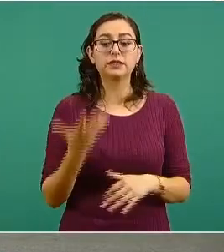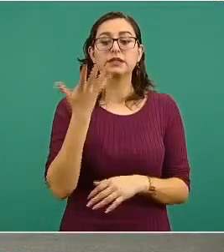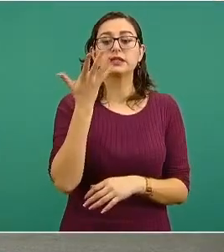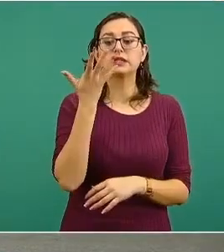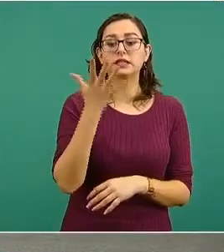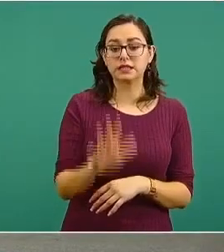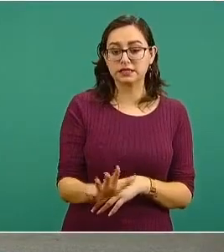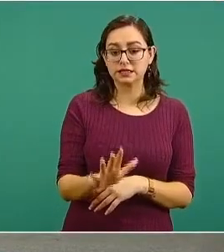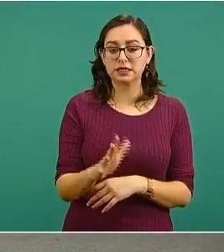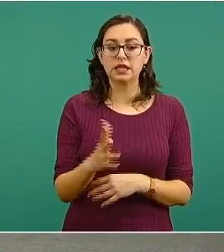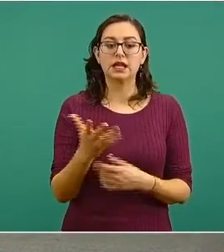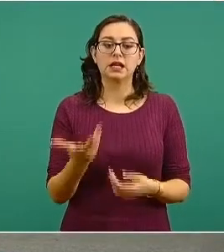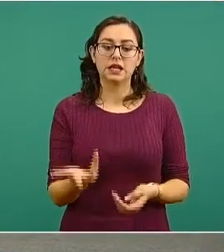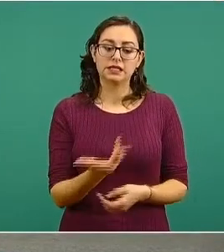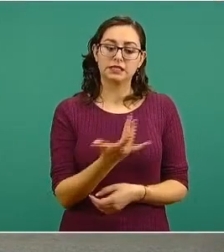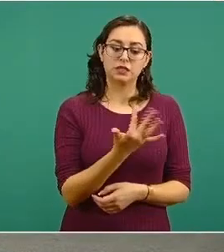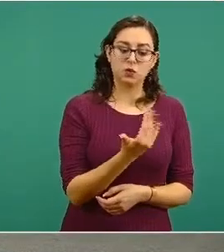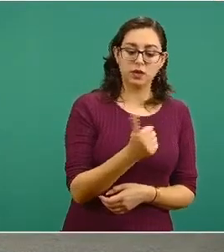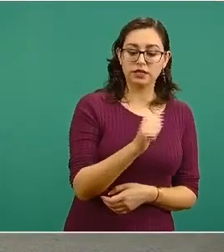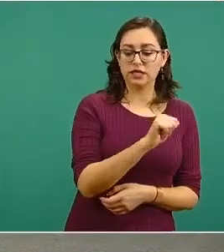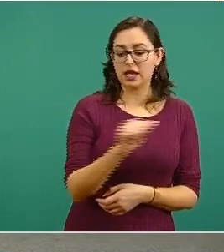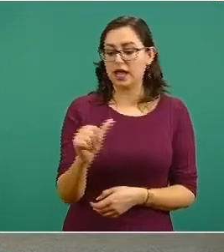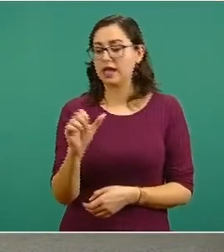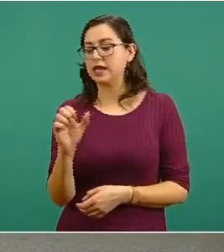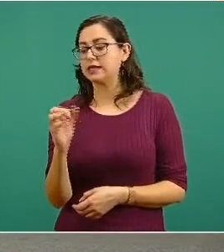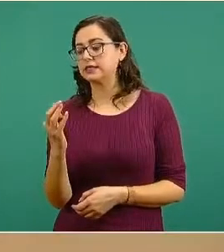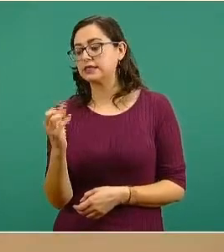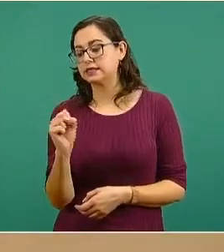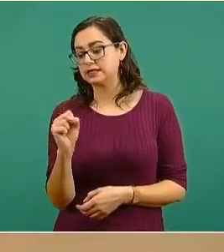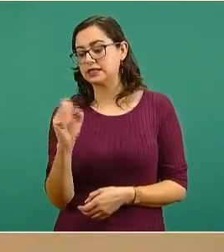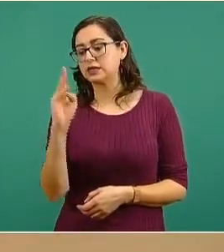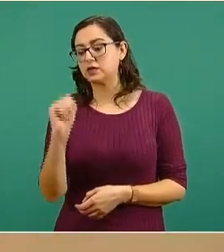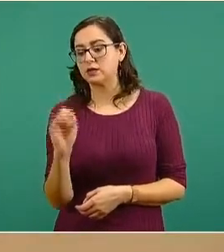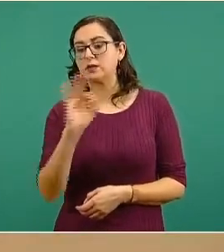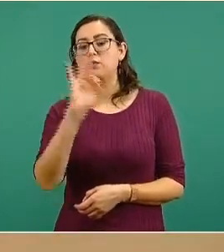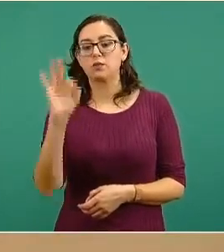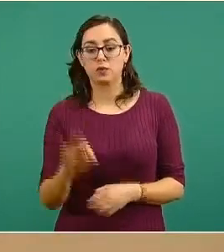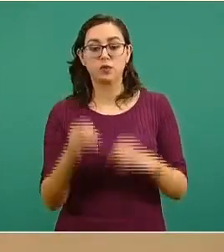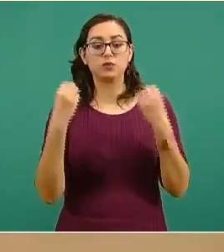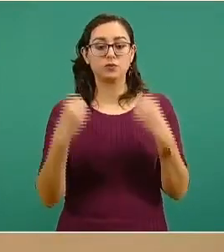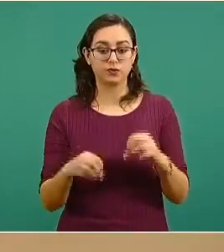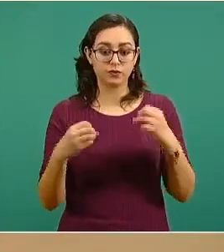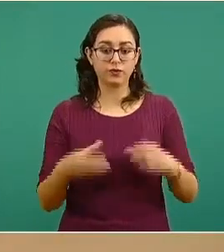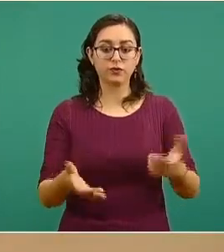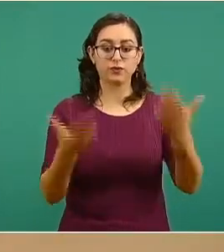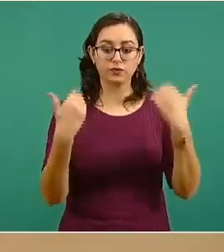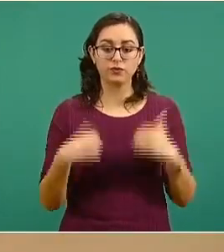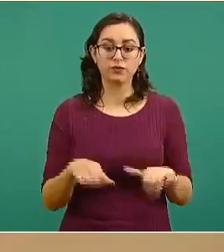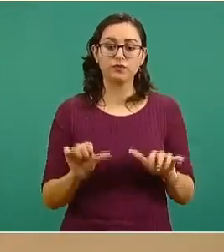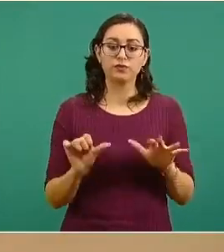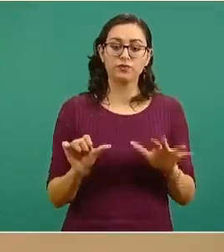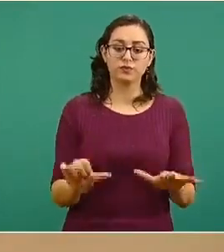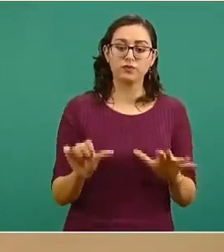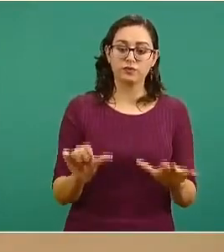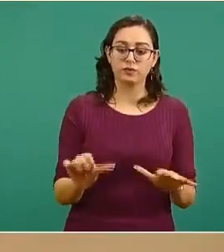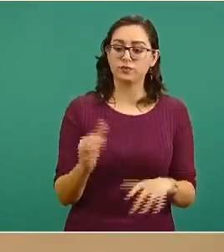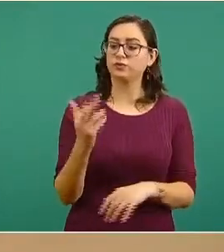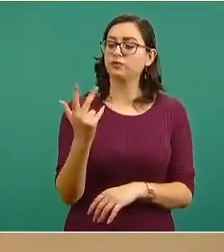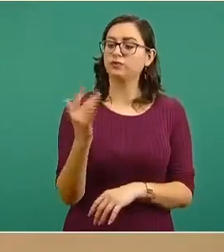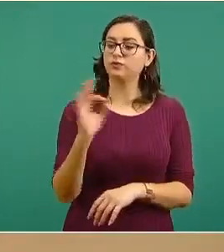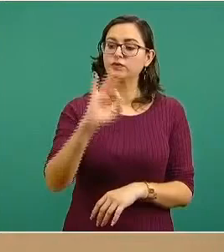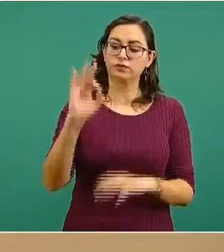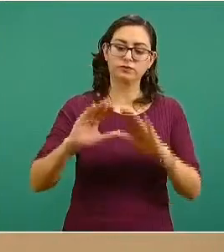tienen entre el 50 y el 69% y 16 estados tienen menos